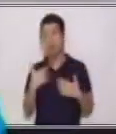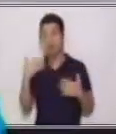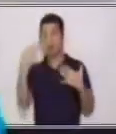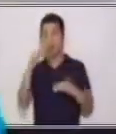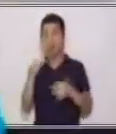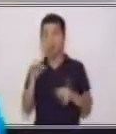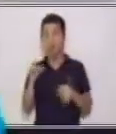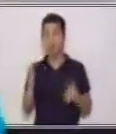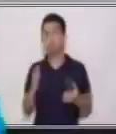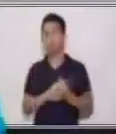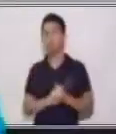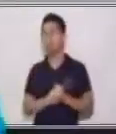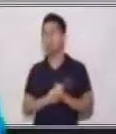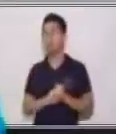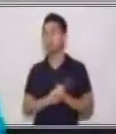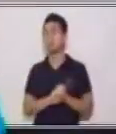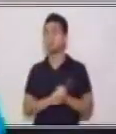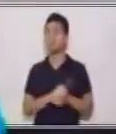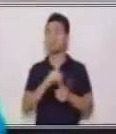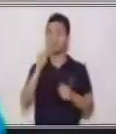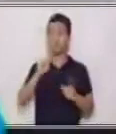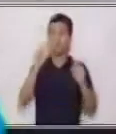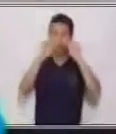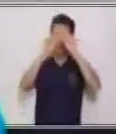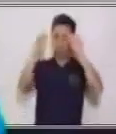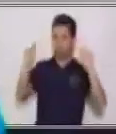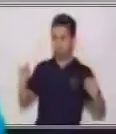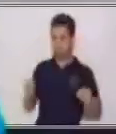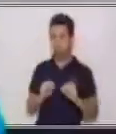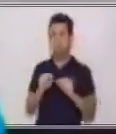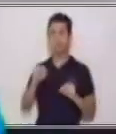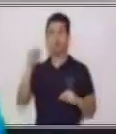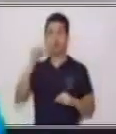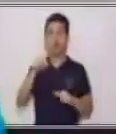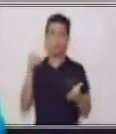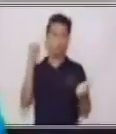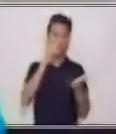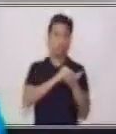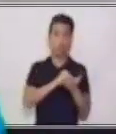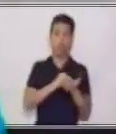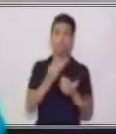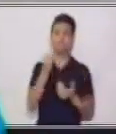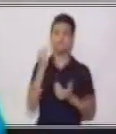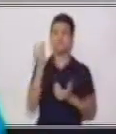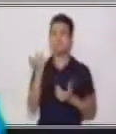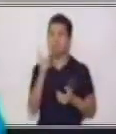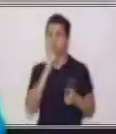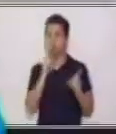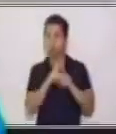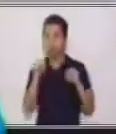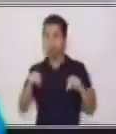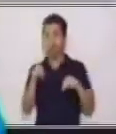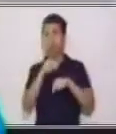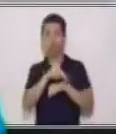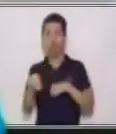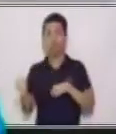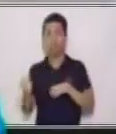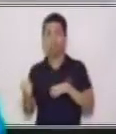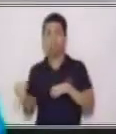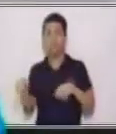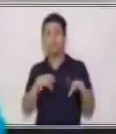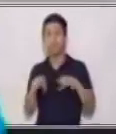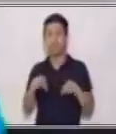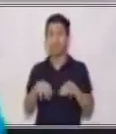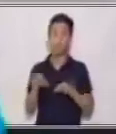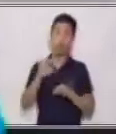estas hojas estén debidamente marginadas con la fecha y con el nombre de la actividad. Y si lo estás haciendo directamente en tu cuaderno de